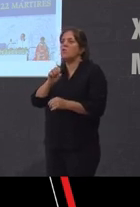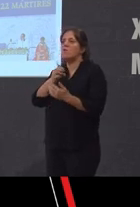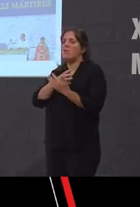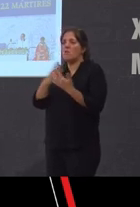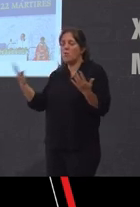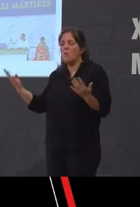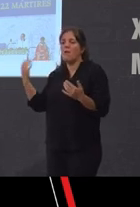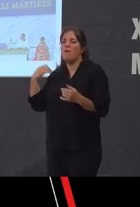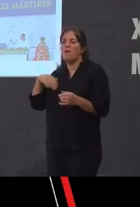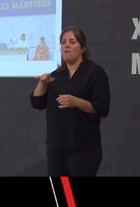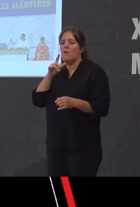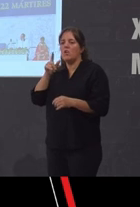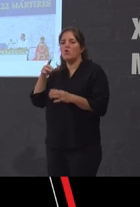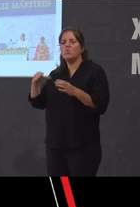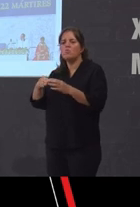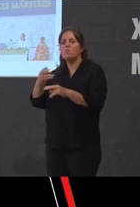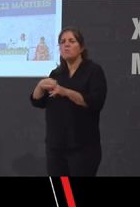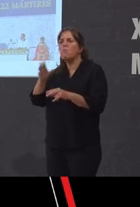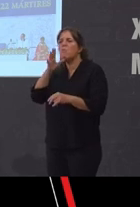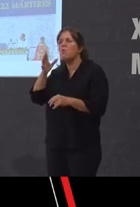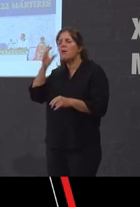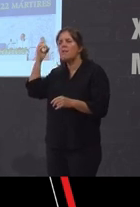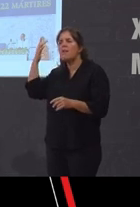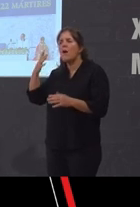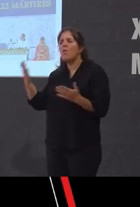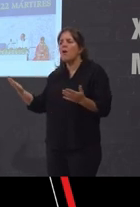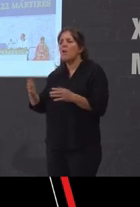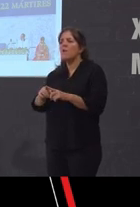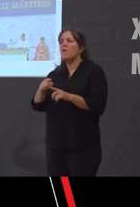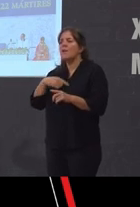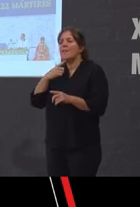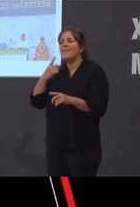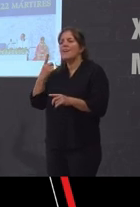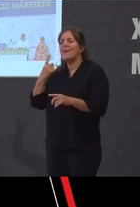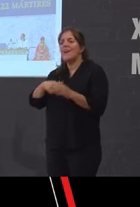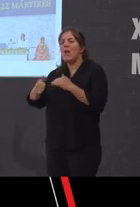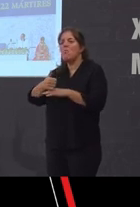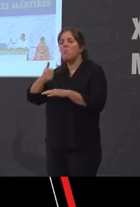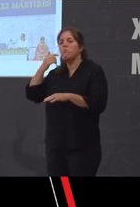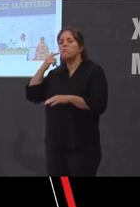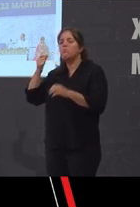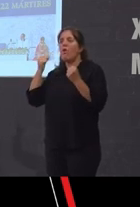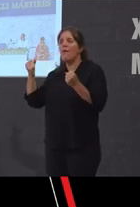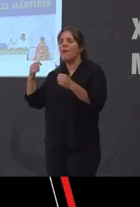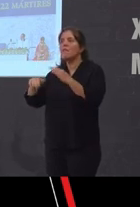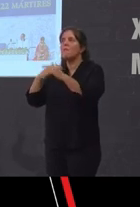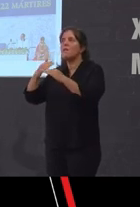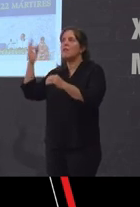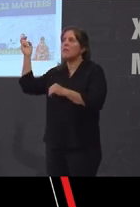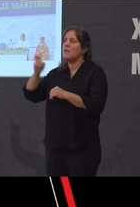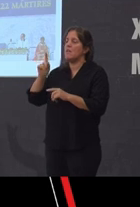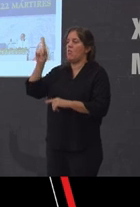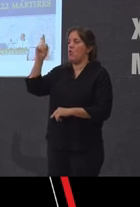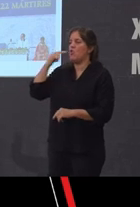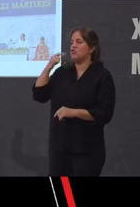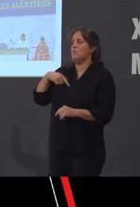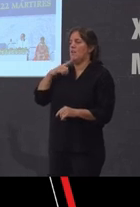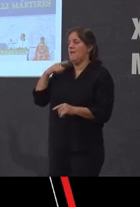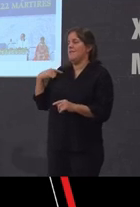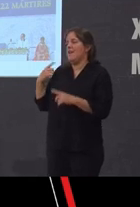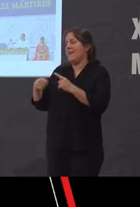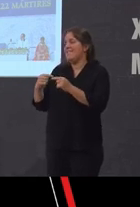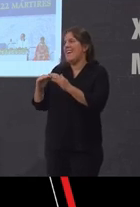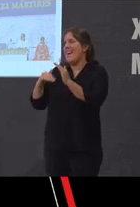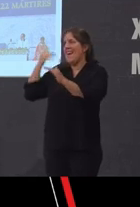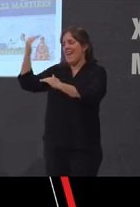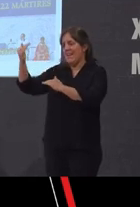vendo os partidos, porque a idea é que a soberanía ten que vir dende arriba, ten que vir de Deus, ten que vir das jerarquías, ten que vir